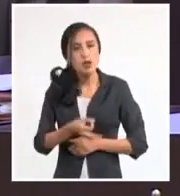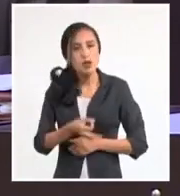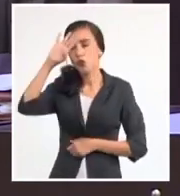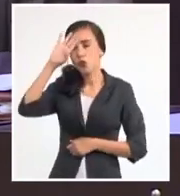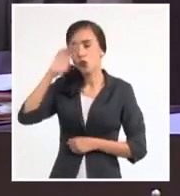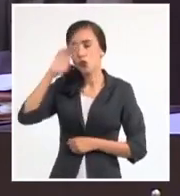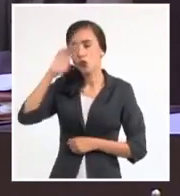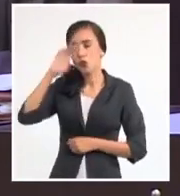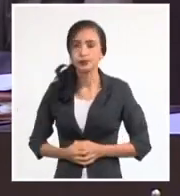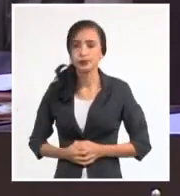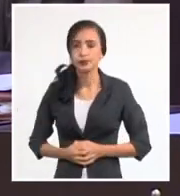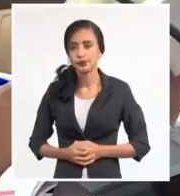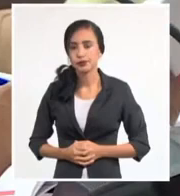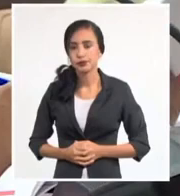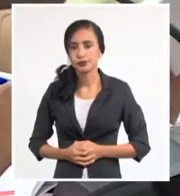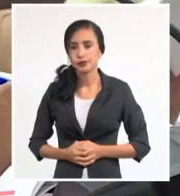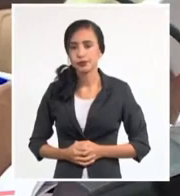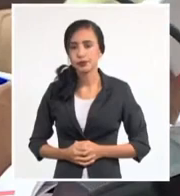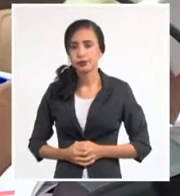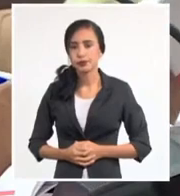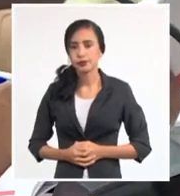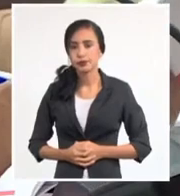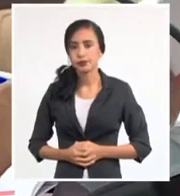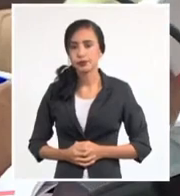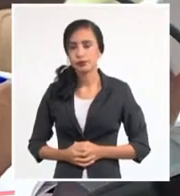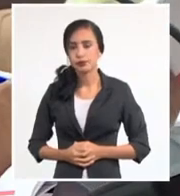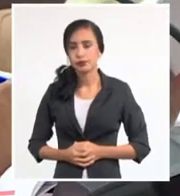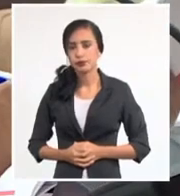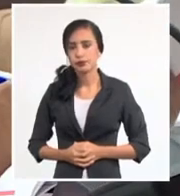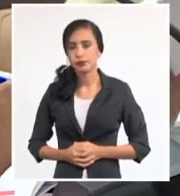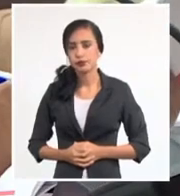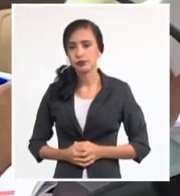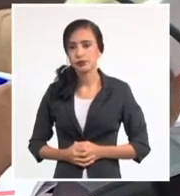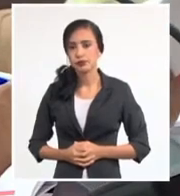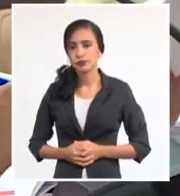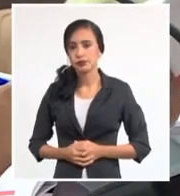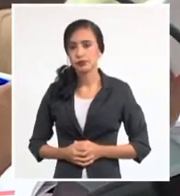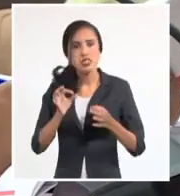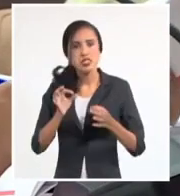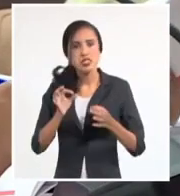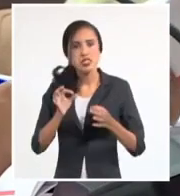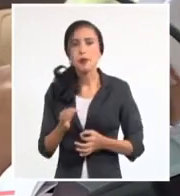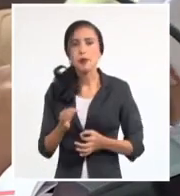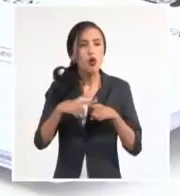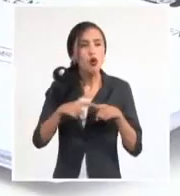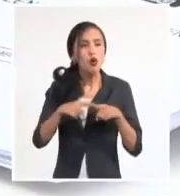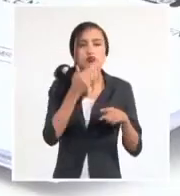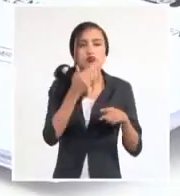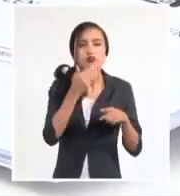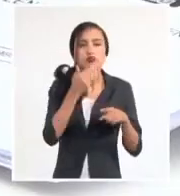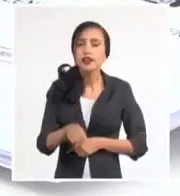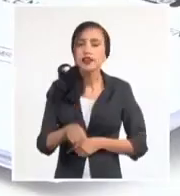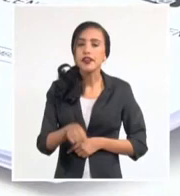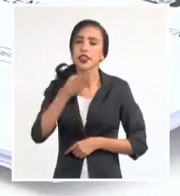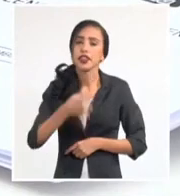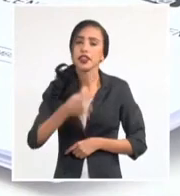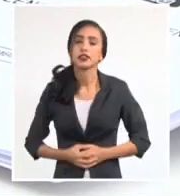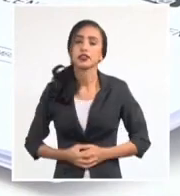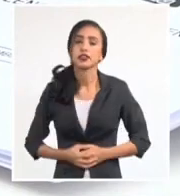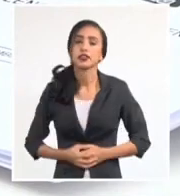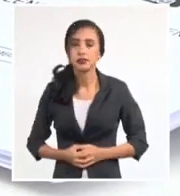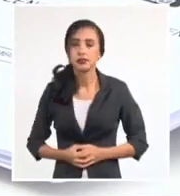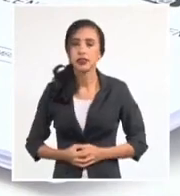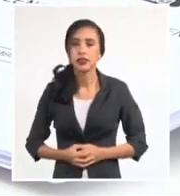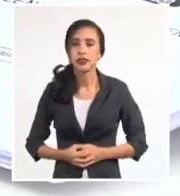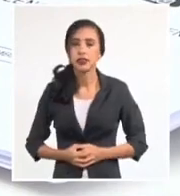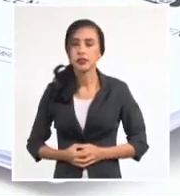el que fuere, esté defendiendo la revolución. Allí estará Fidel. Fin de la cita. Y Fidel está aquí,